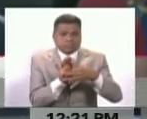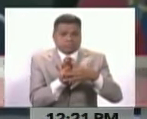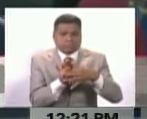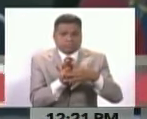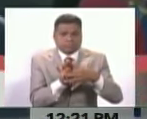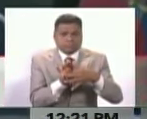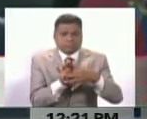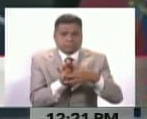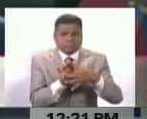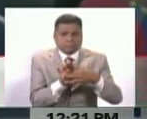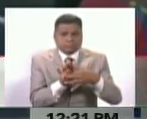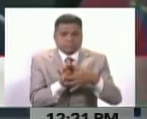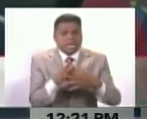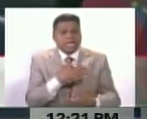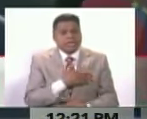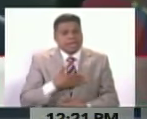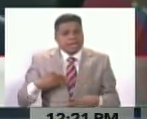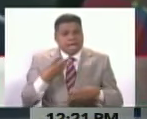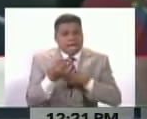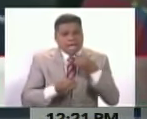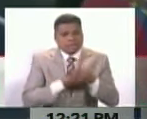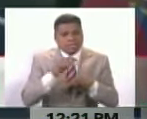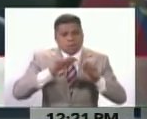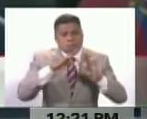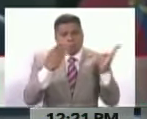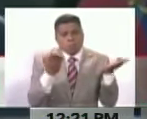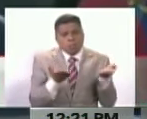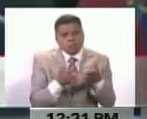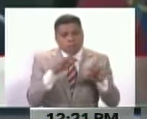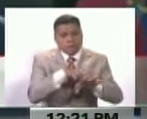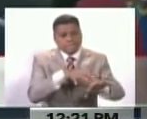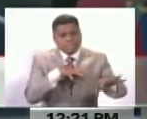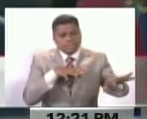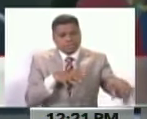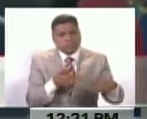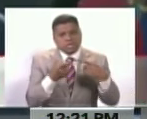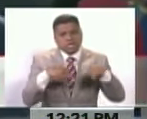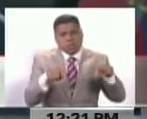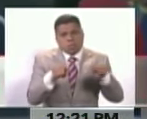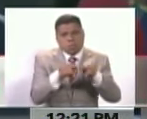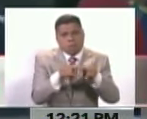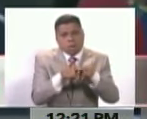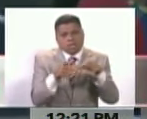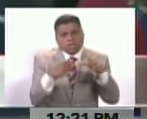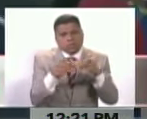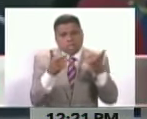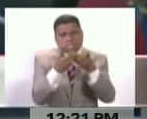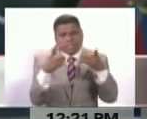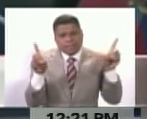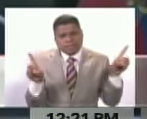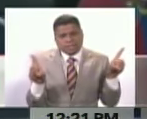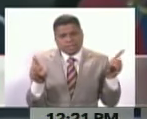el querer crear un mundo con mayor igualdad democrática, con reglas de